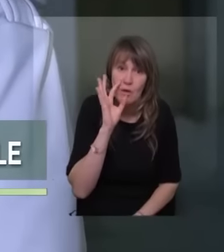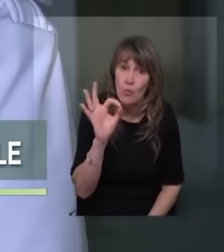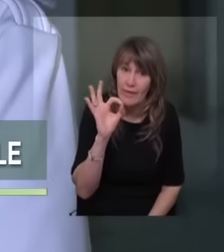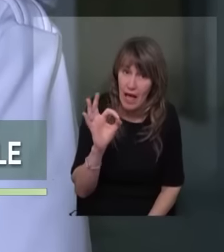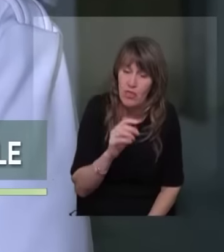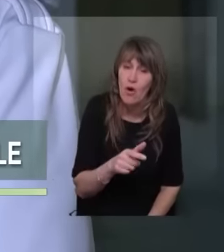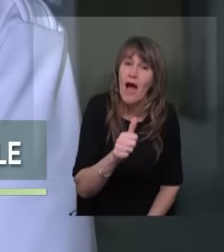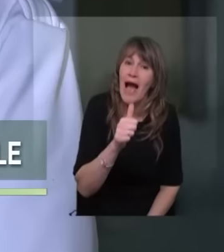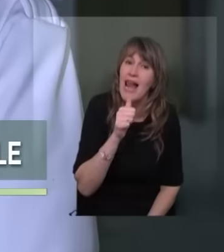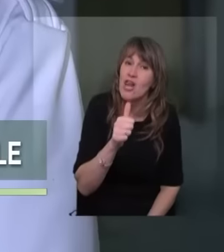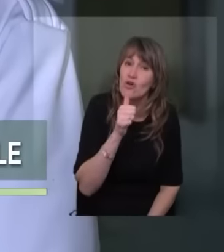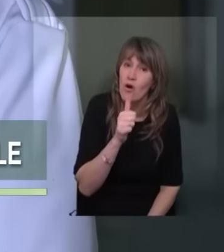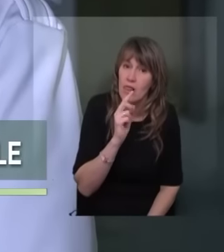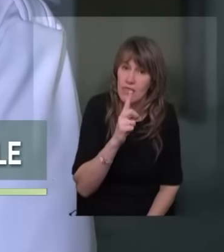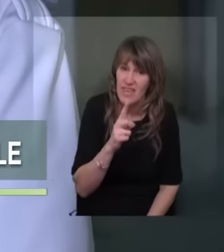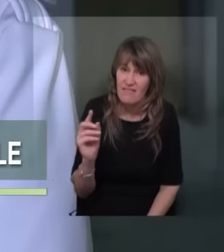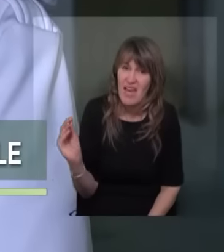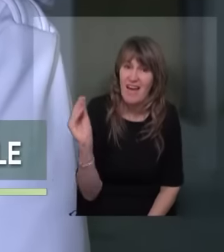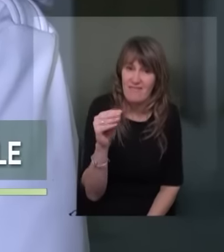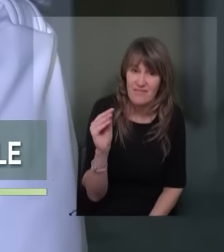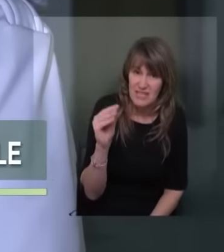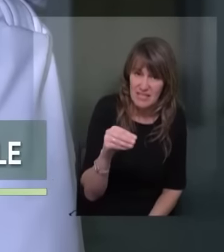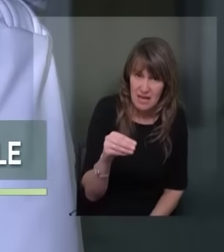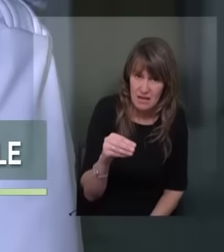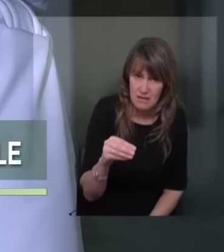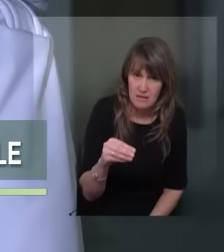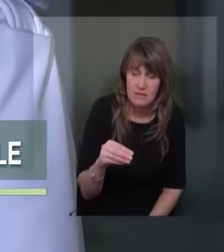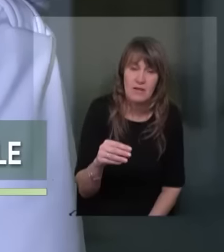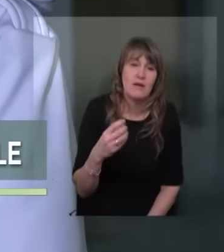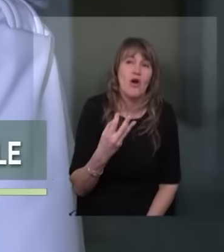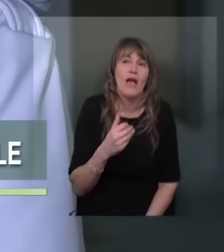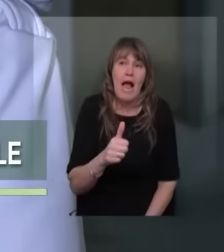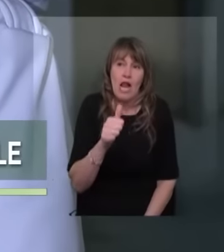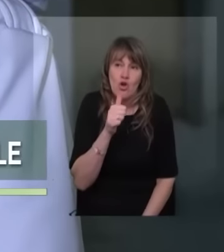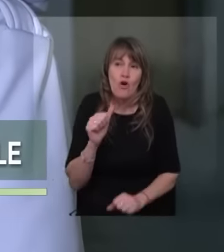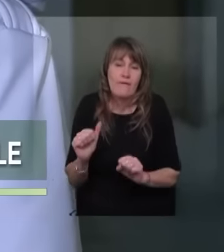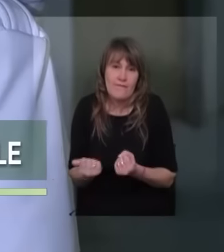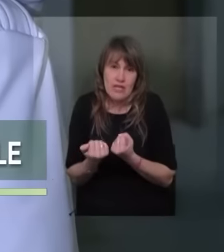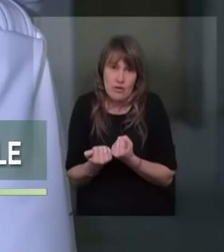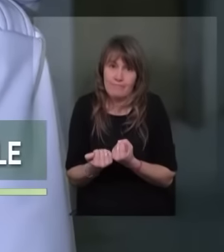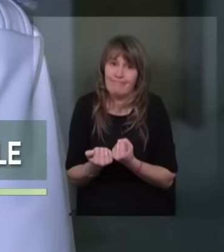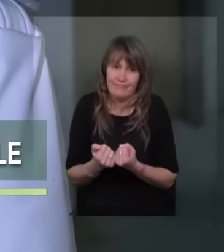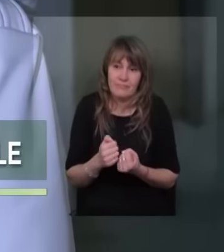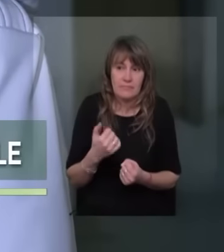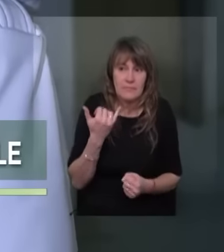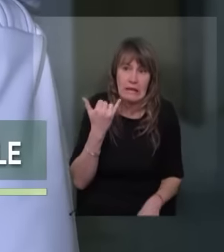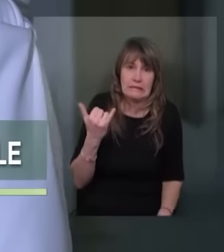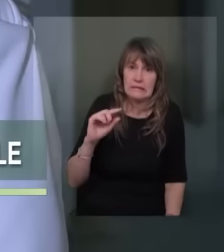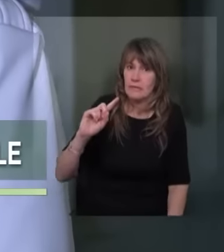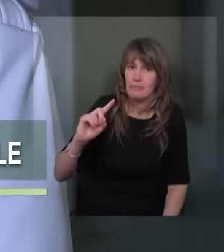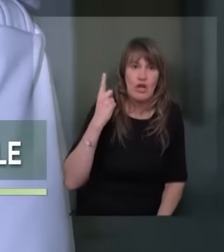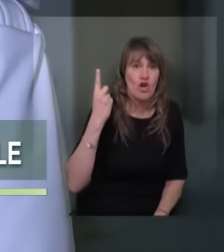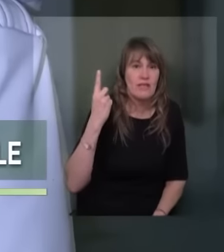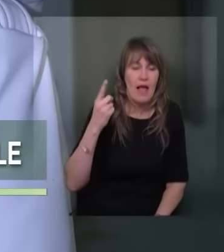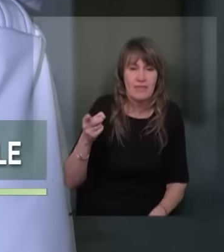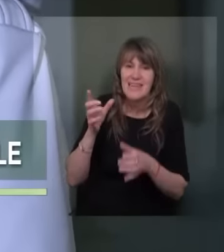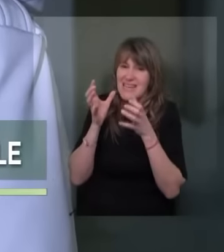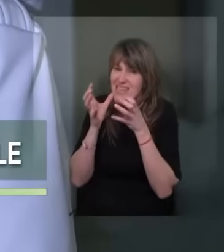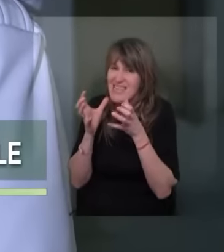se reporte porque realmente e es prioridad para nosotros Porque hay un riesgo mayor de